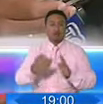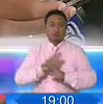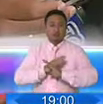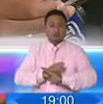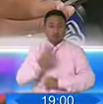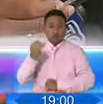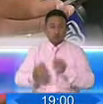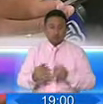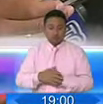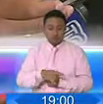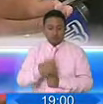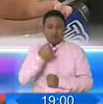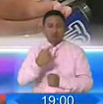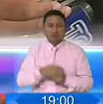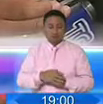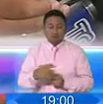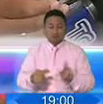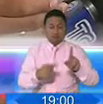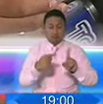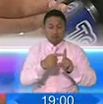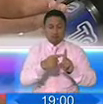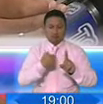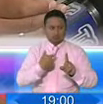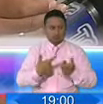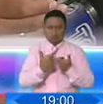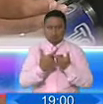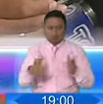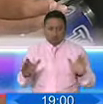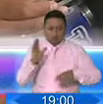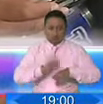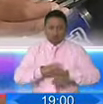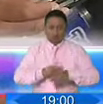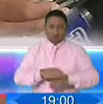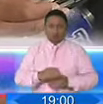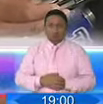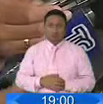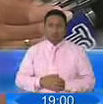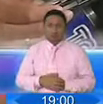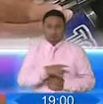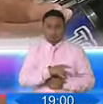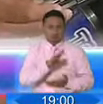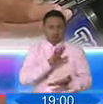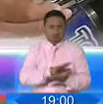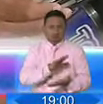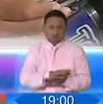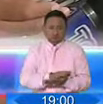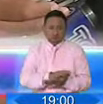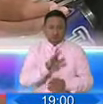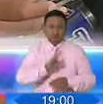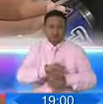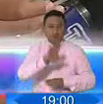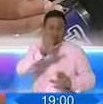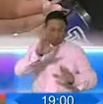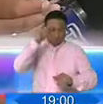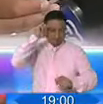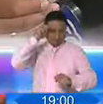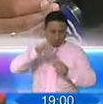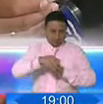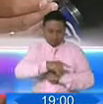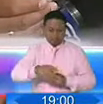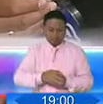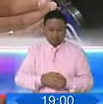este último aseguró que su cliente estaría libre de toda culpa. Está totalmente tranquilo, pues recordemos que